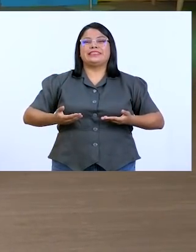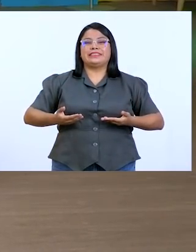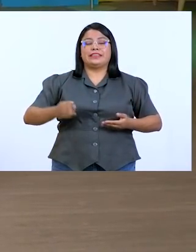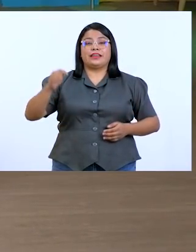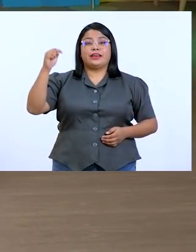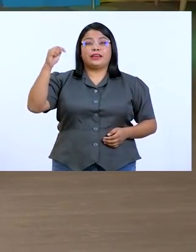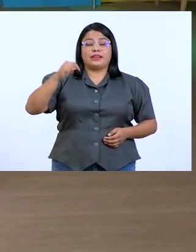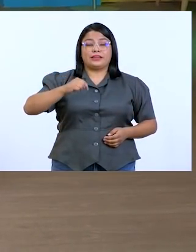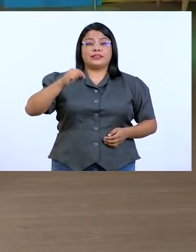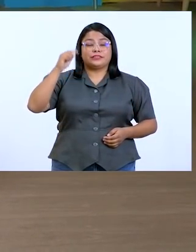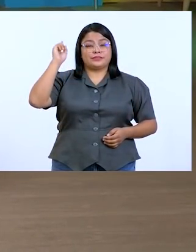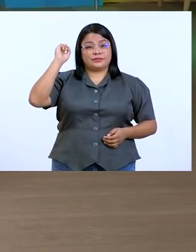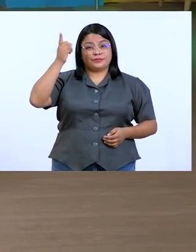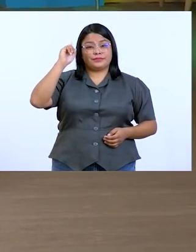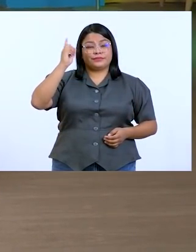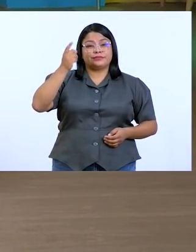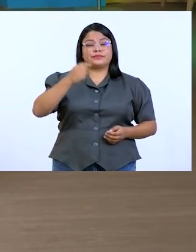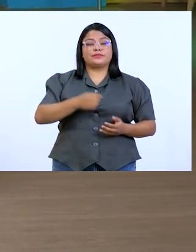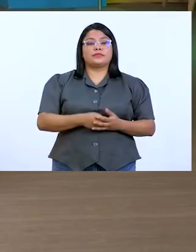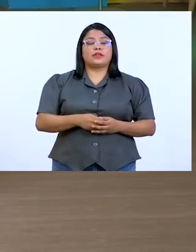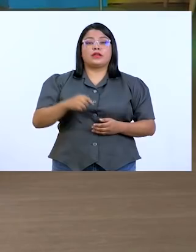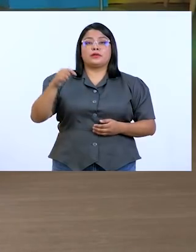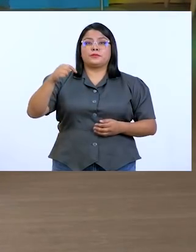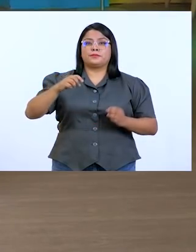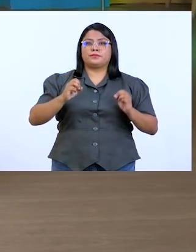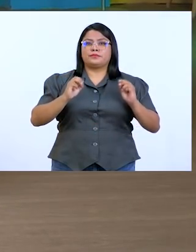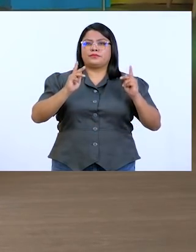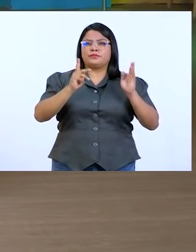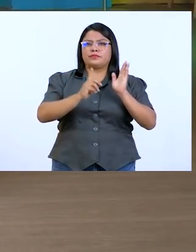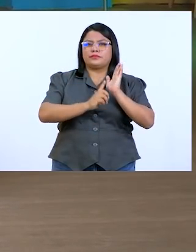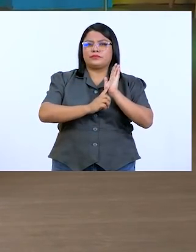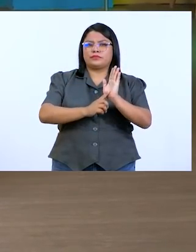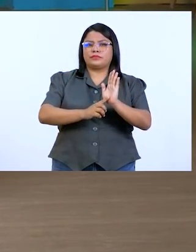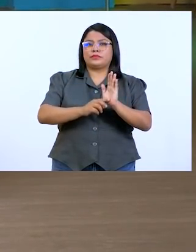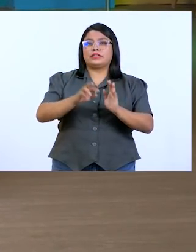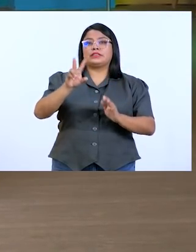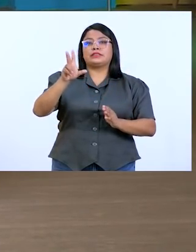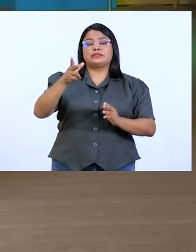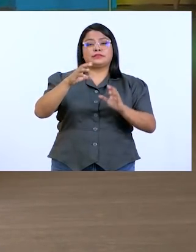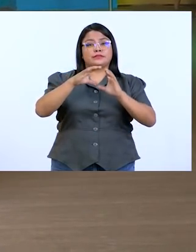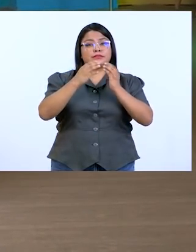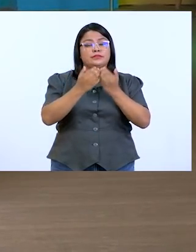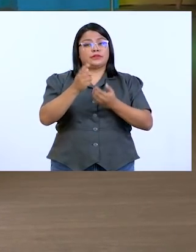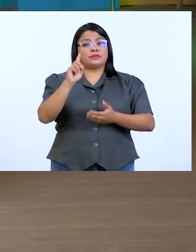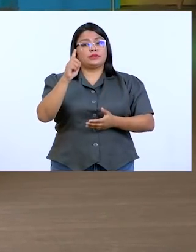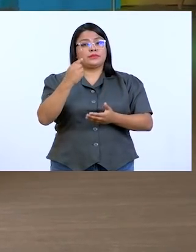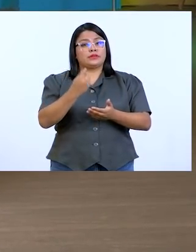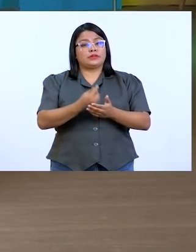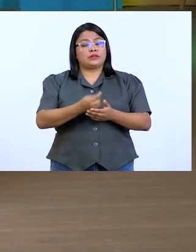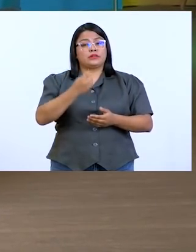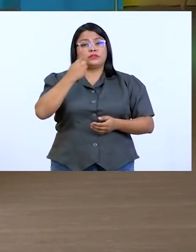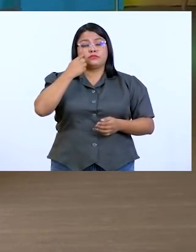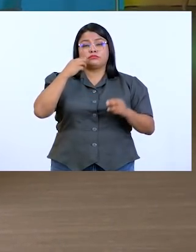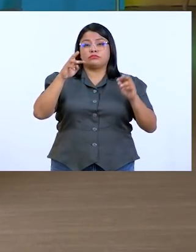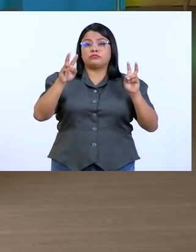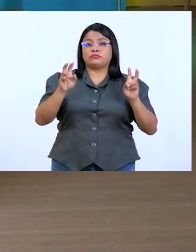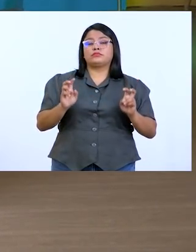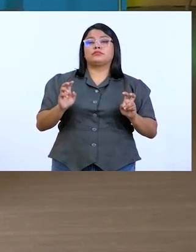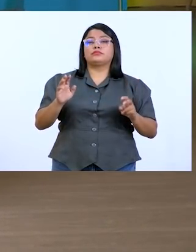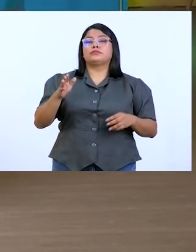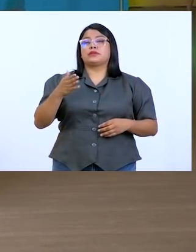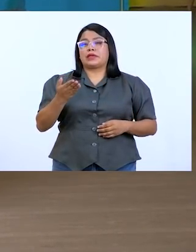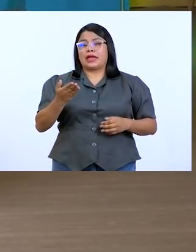Bienvenidos y bienvenidas, maestros y maestras. En esta ocasión queremos presentar a ustedes el tercer webinar de primer grado, donde abordaremos